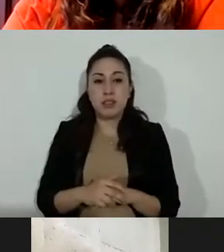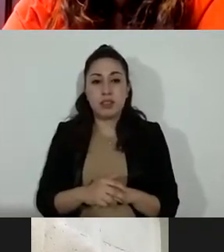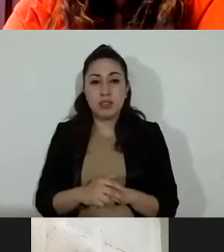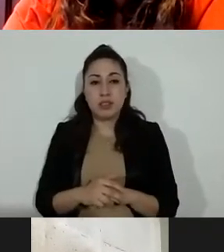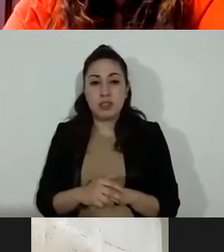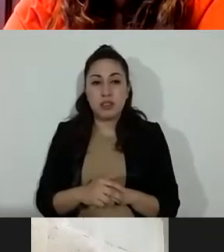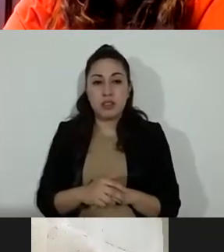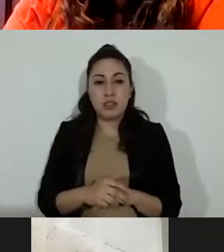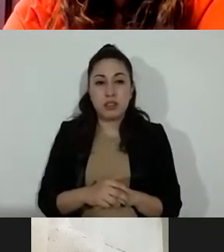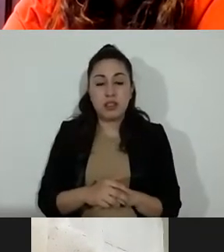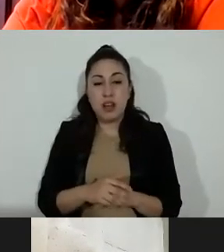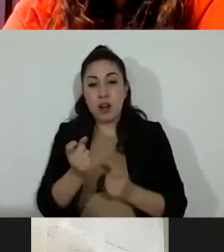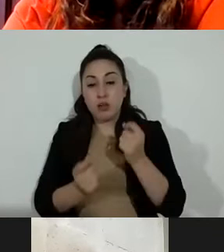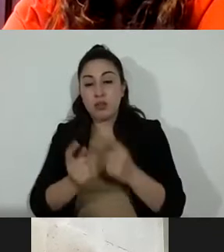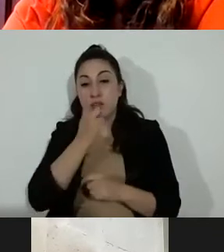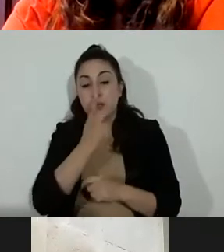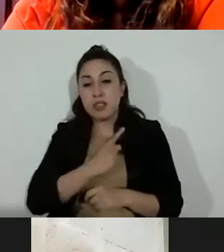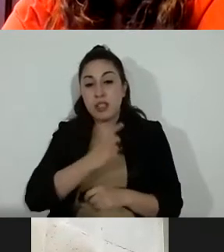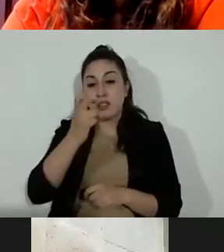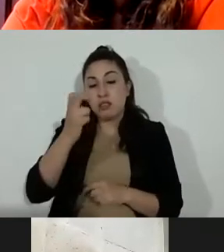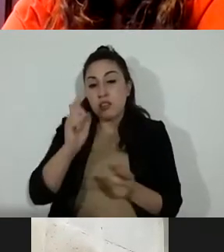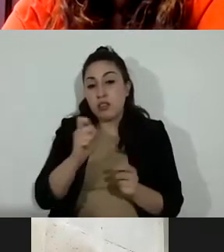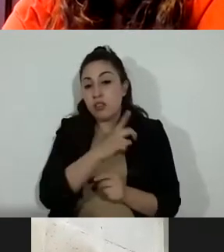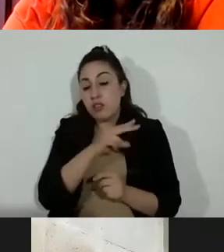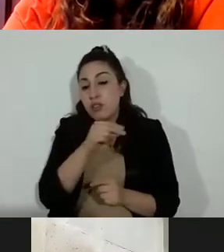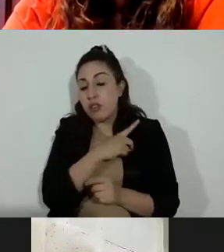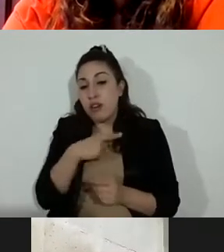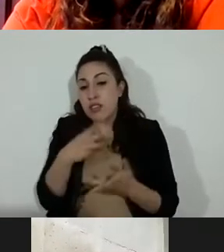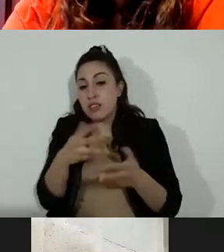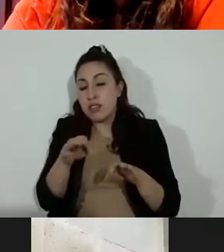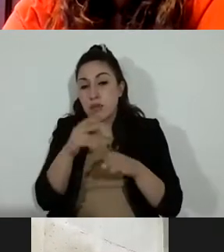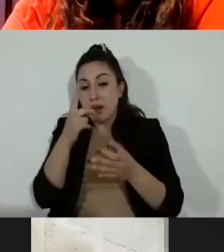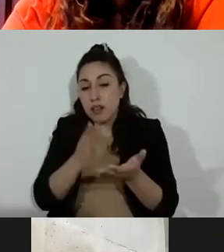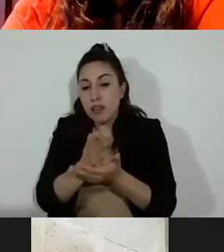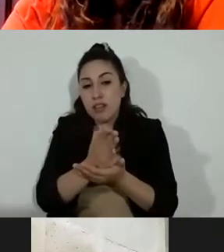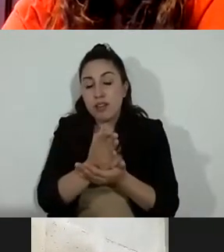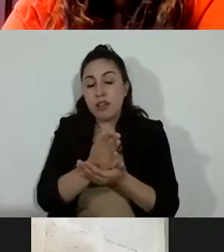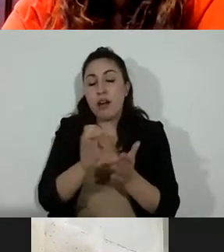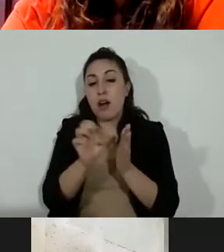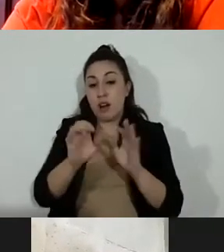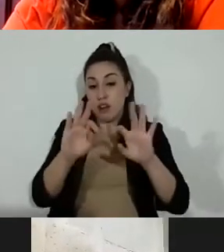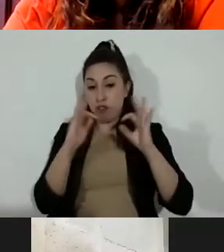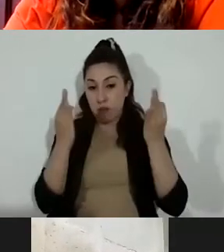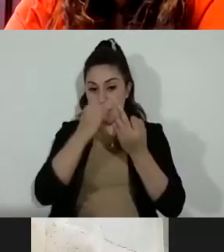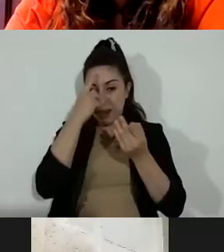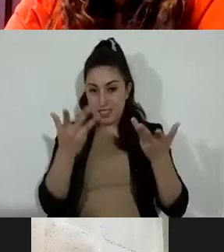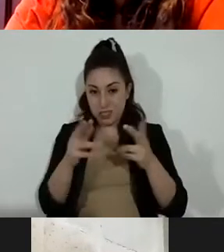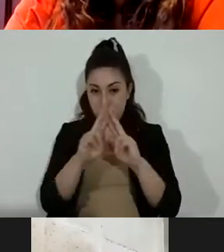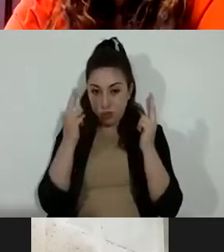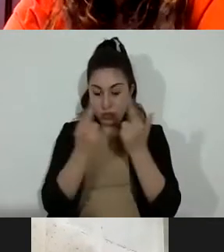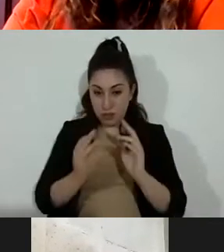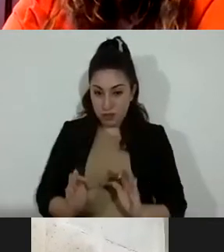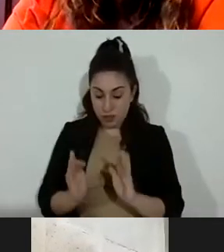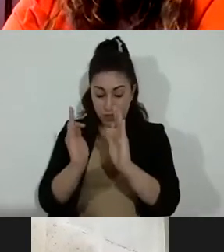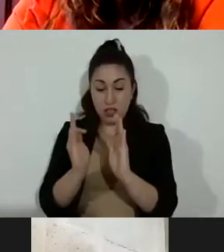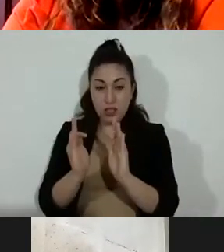no nos limitemos. En lo que respecta a la modalidad de las comparecencias, debemos señalar que dado